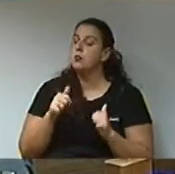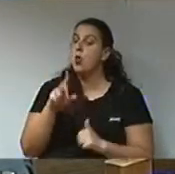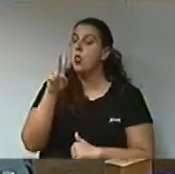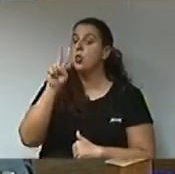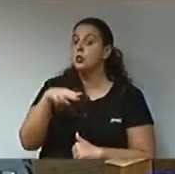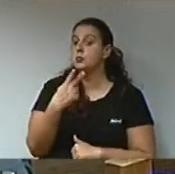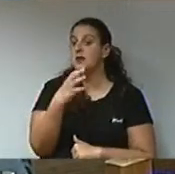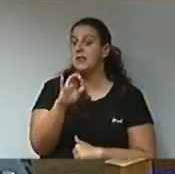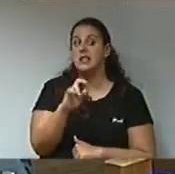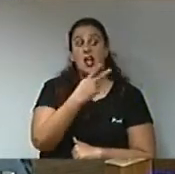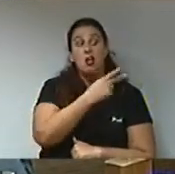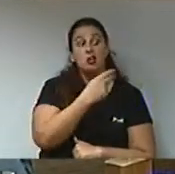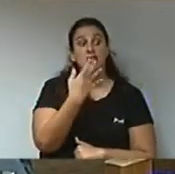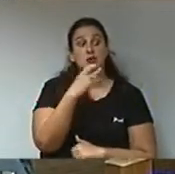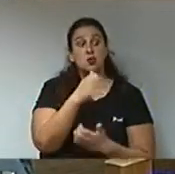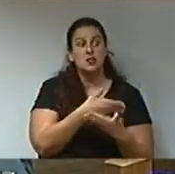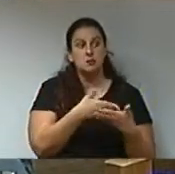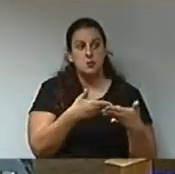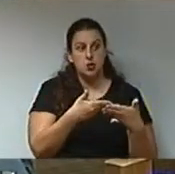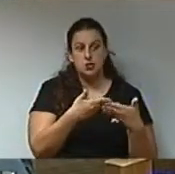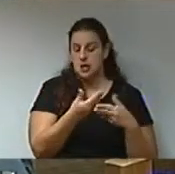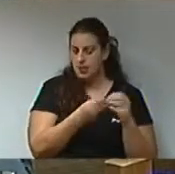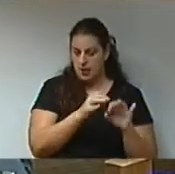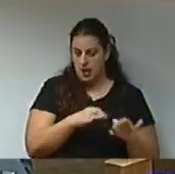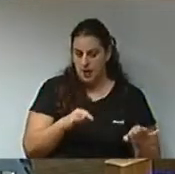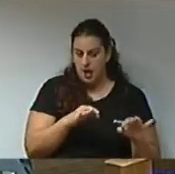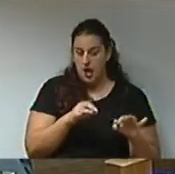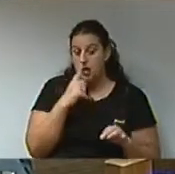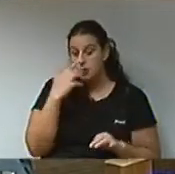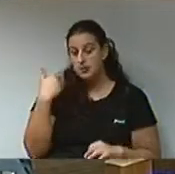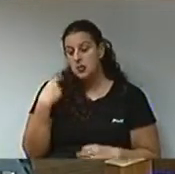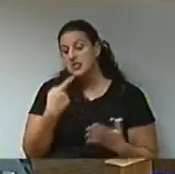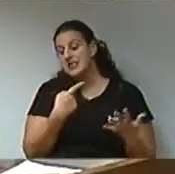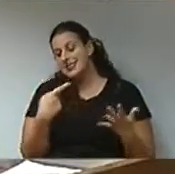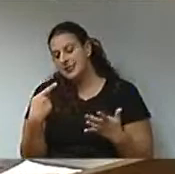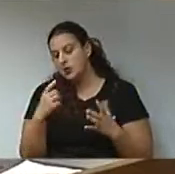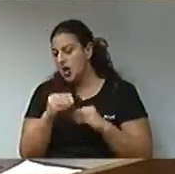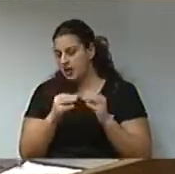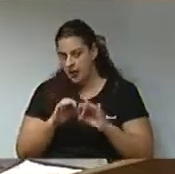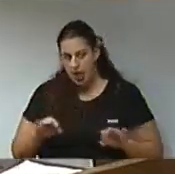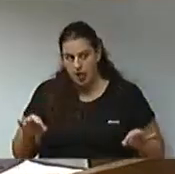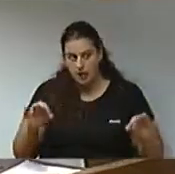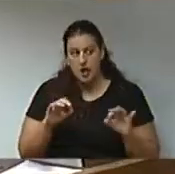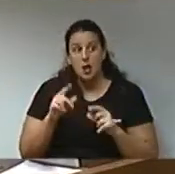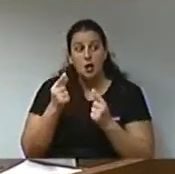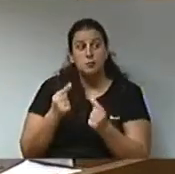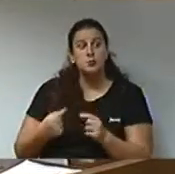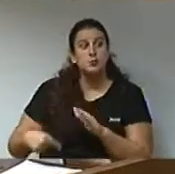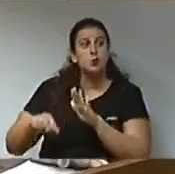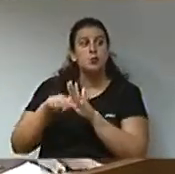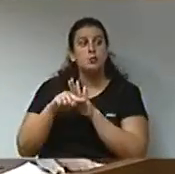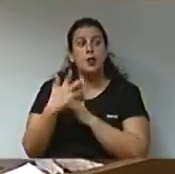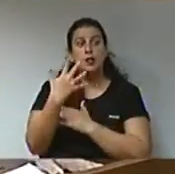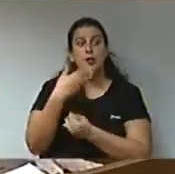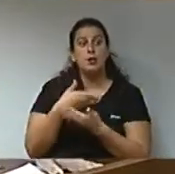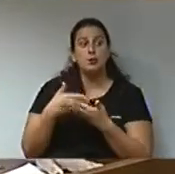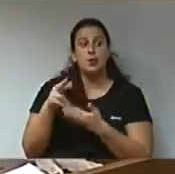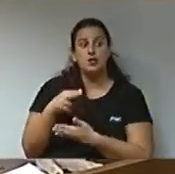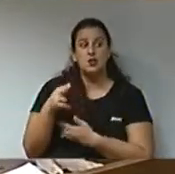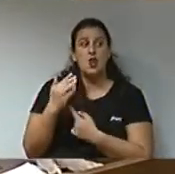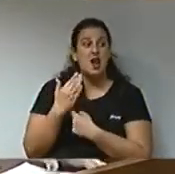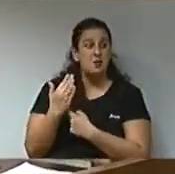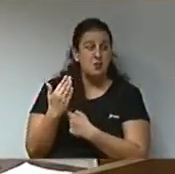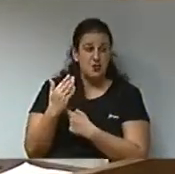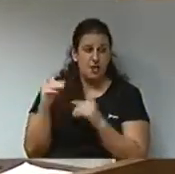2020 240 millones, no hacen nada. El año pasado, 600, no hacen nada. Y ponen en presupuesto 5 millones de euros y la Albufera en la